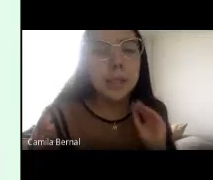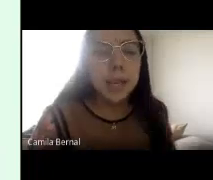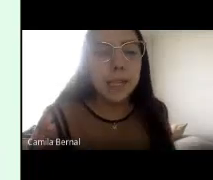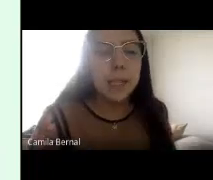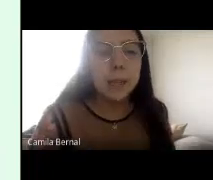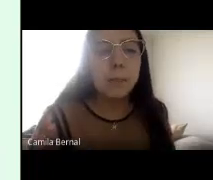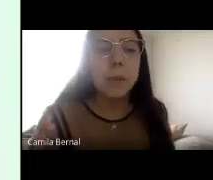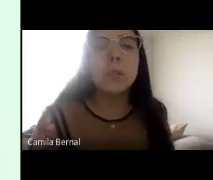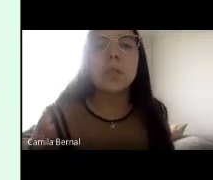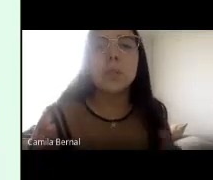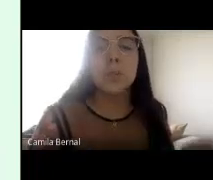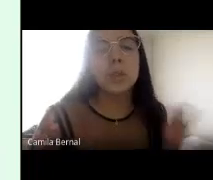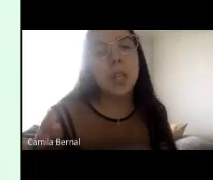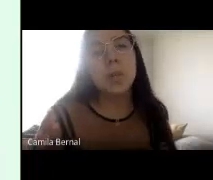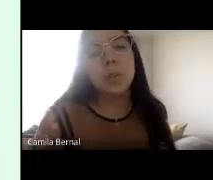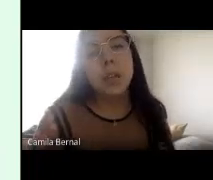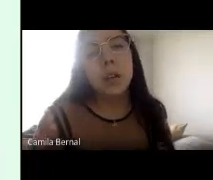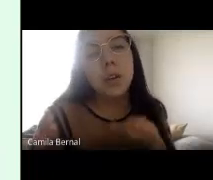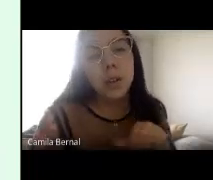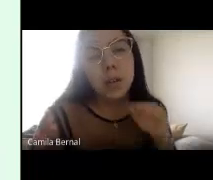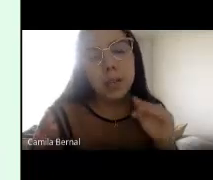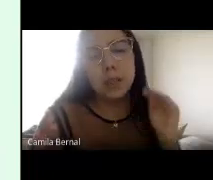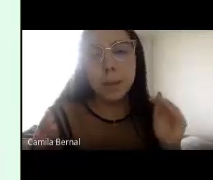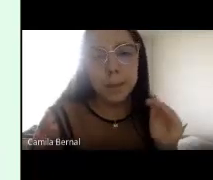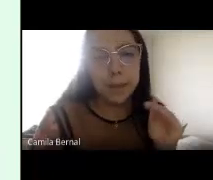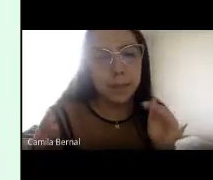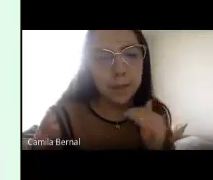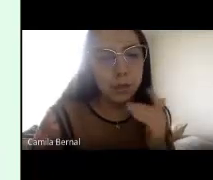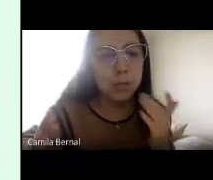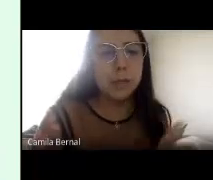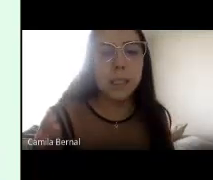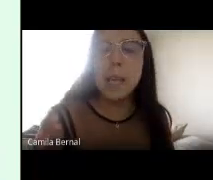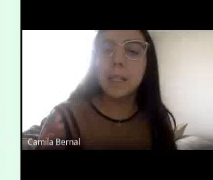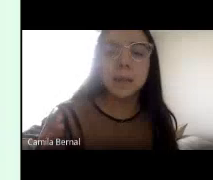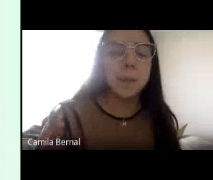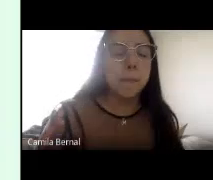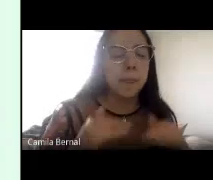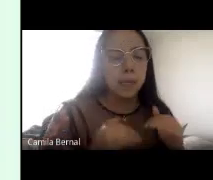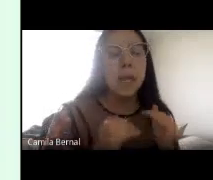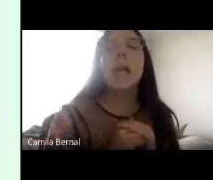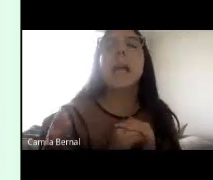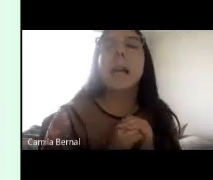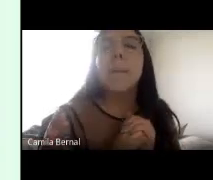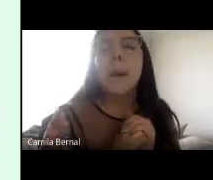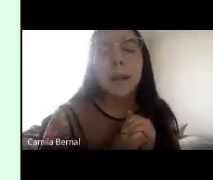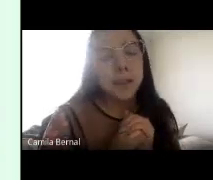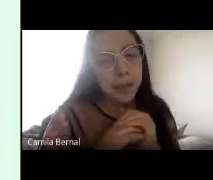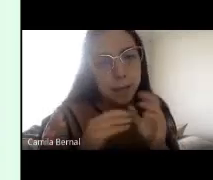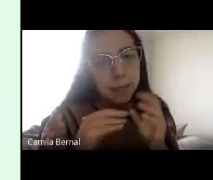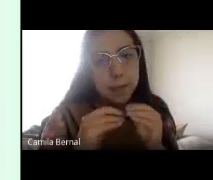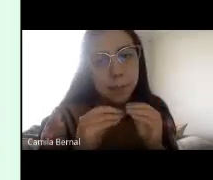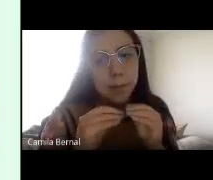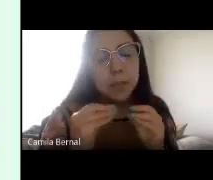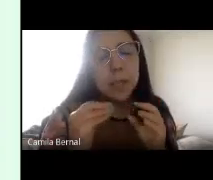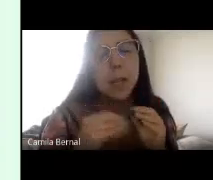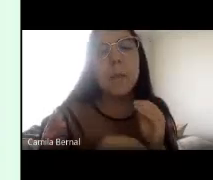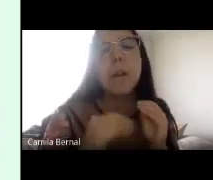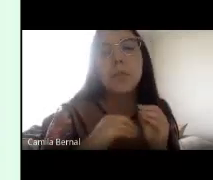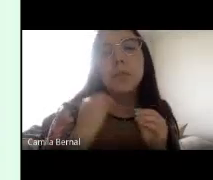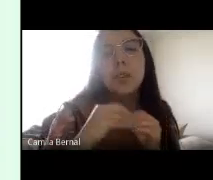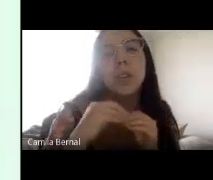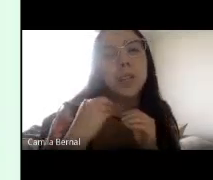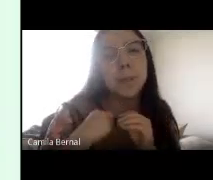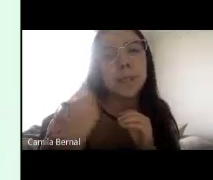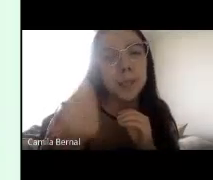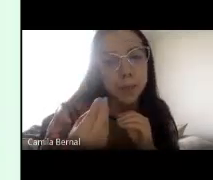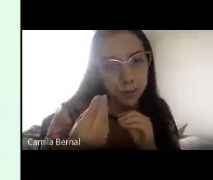los materiales limpios, procedemos a colocar las capas de los materiales. Cada capa de cada tipo de material va en